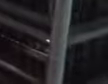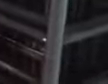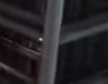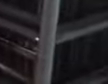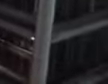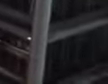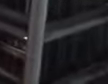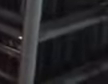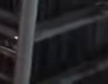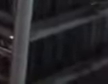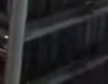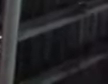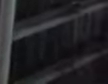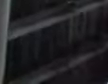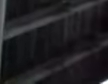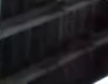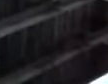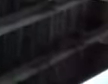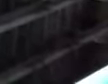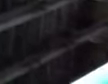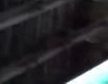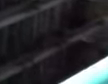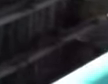estaba deficiente.